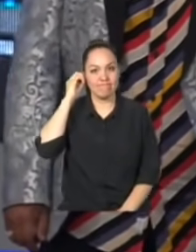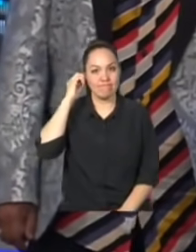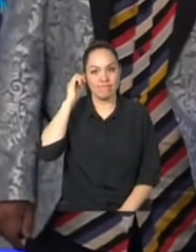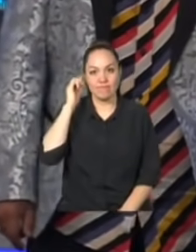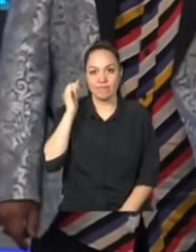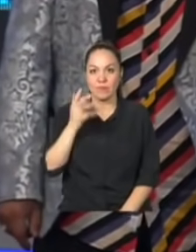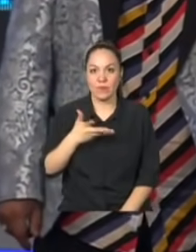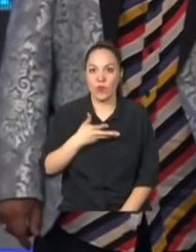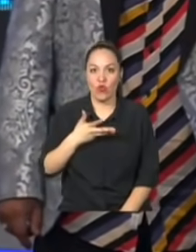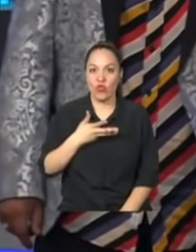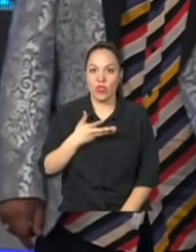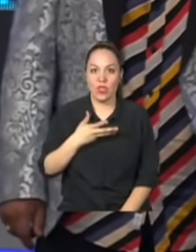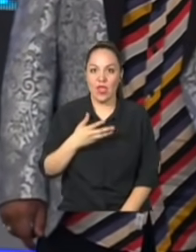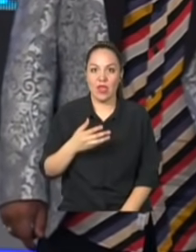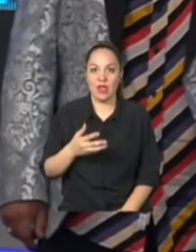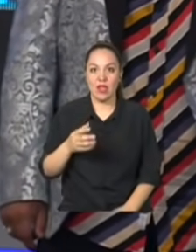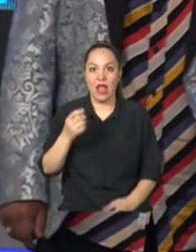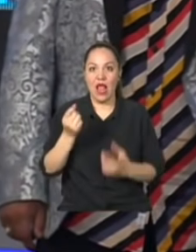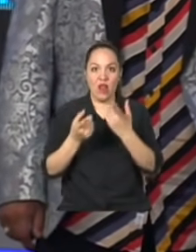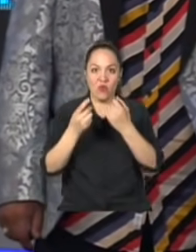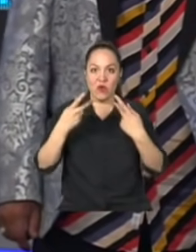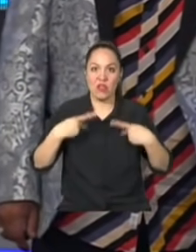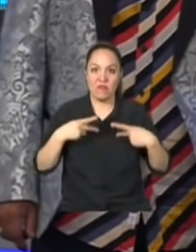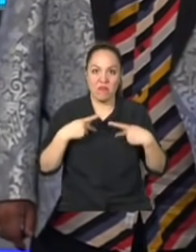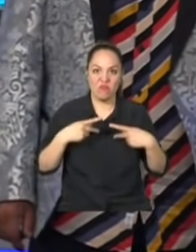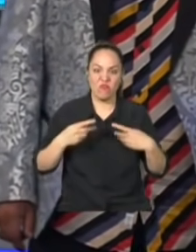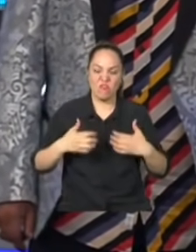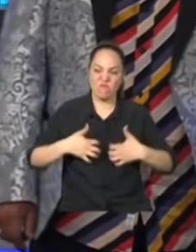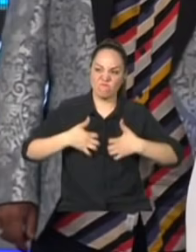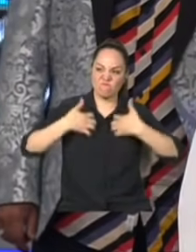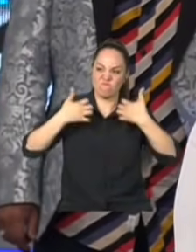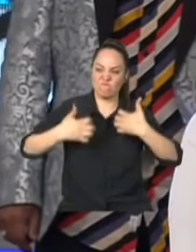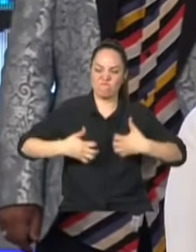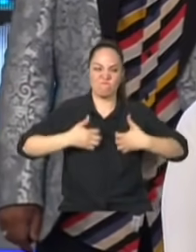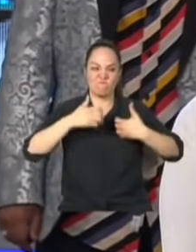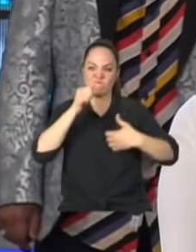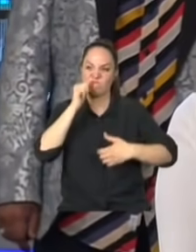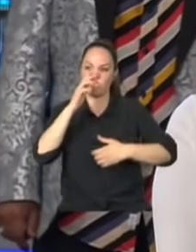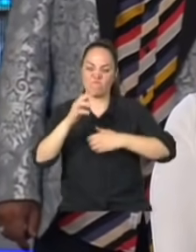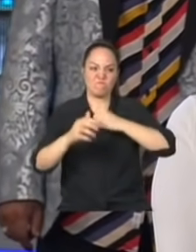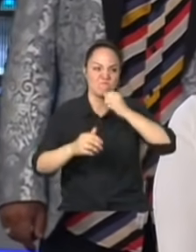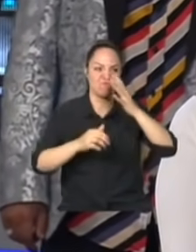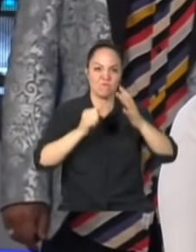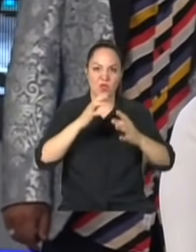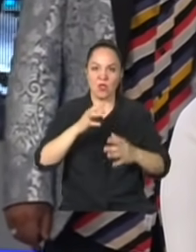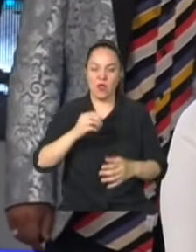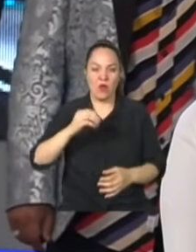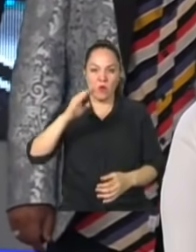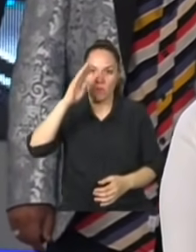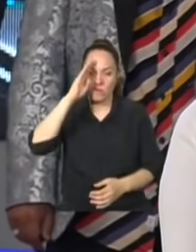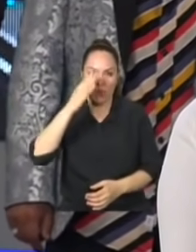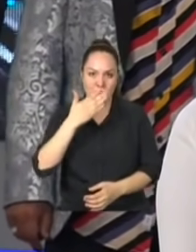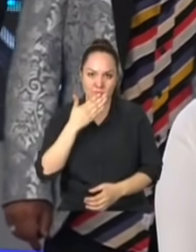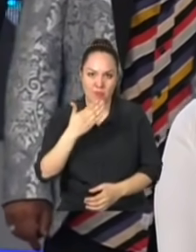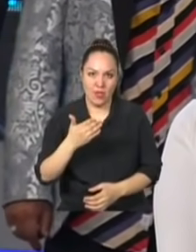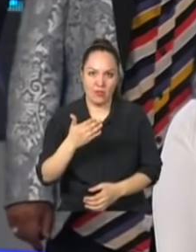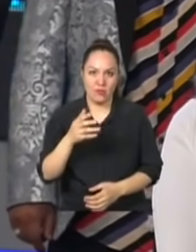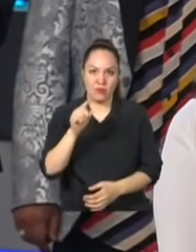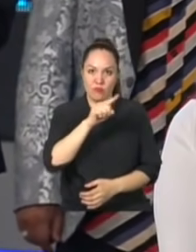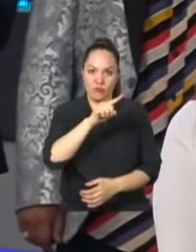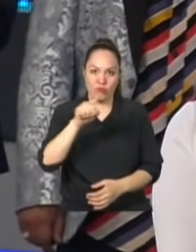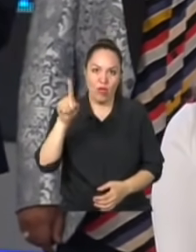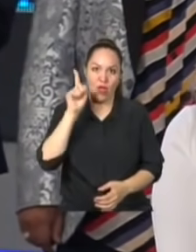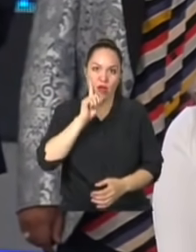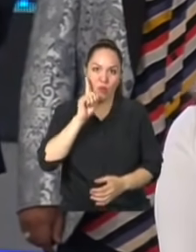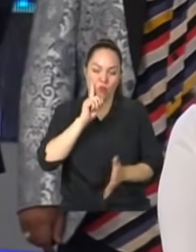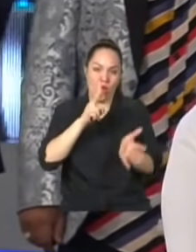son personas agresivas, son personas que no piensan bien. Hola, Conan. En quien les dio la vida. Sinceramente, la mujer vale mucho